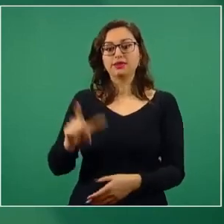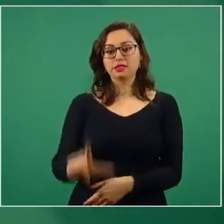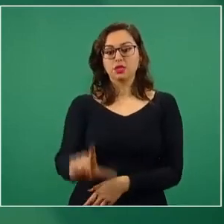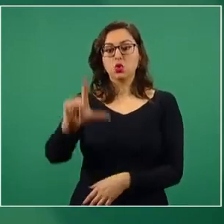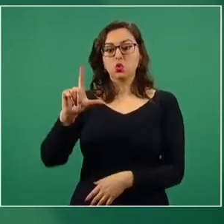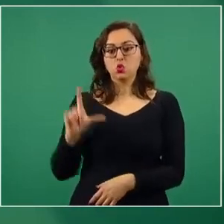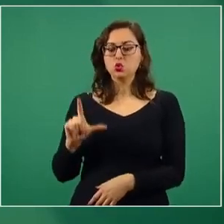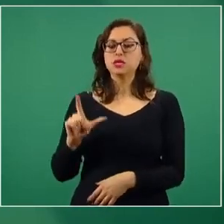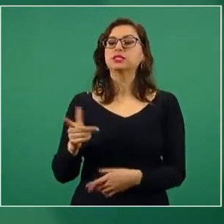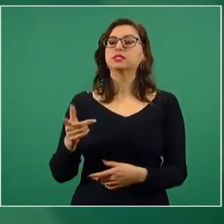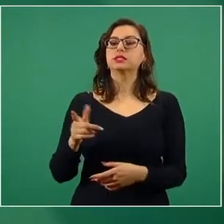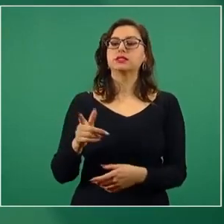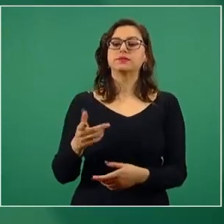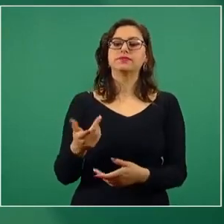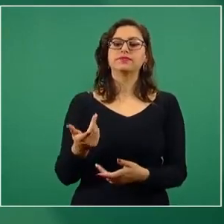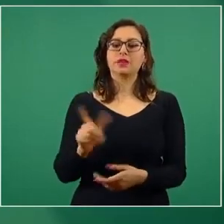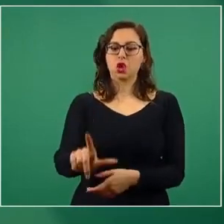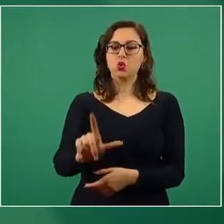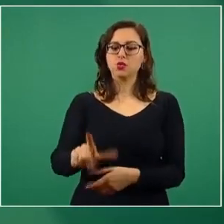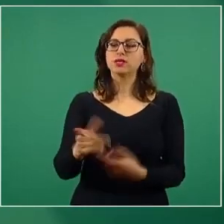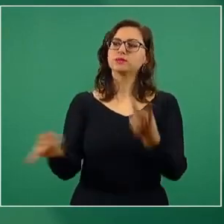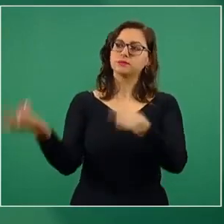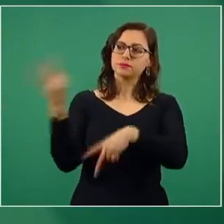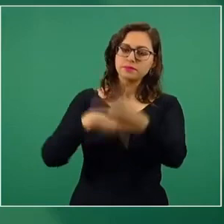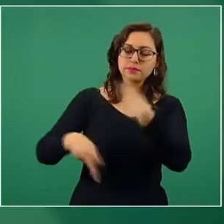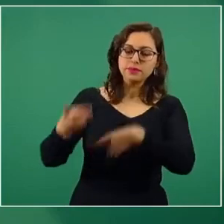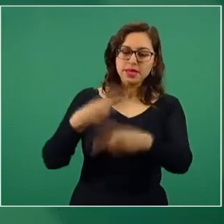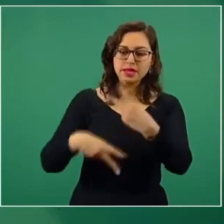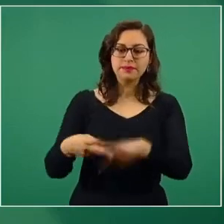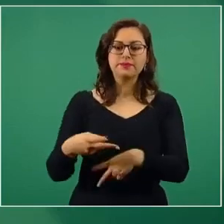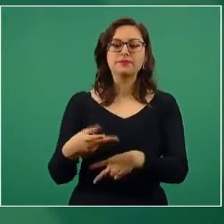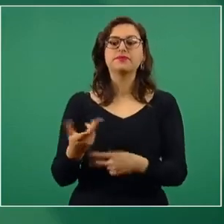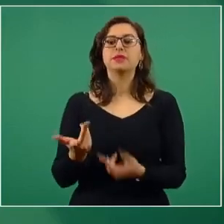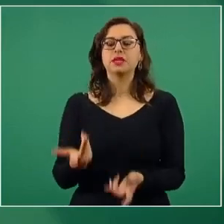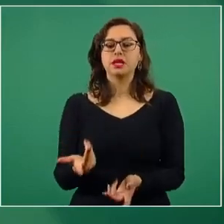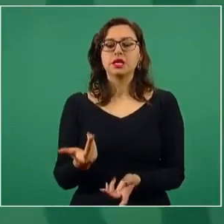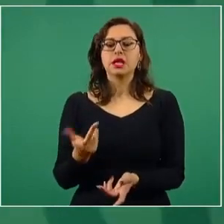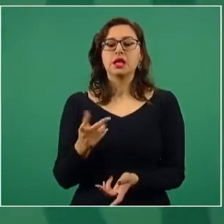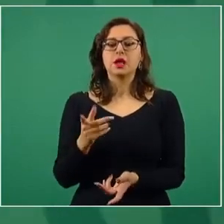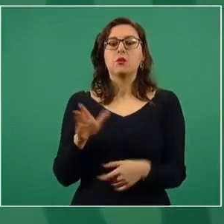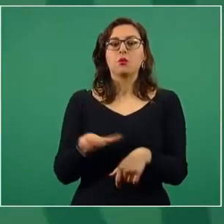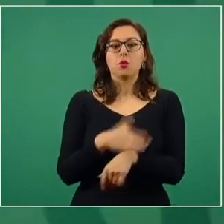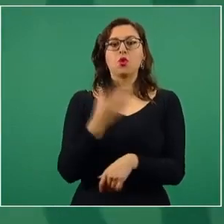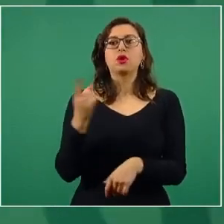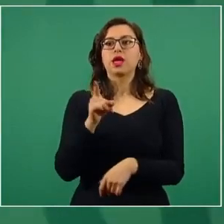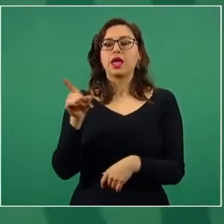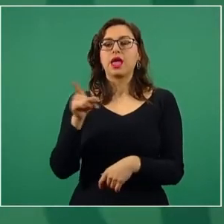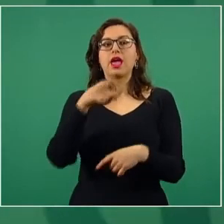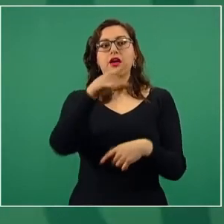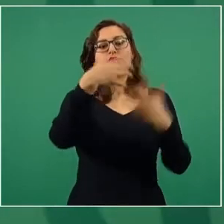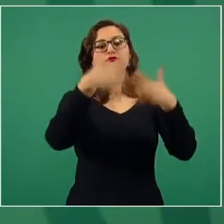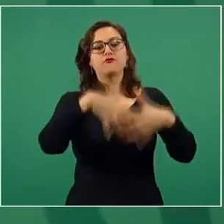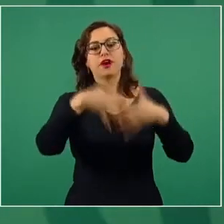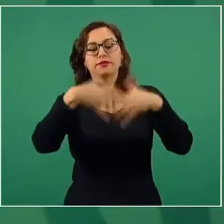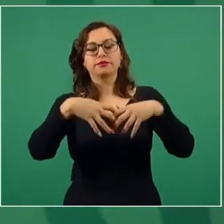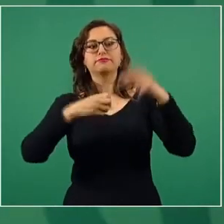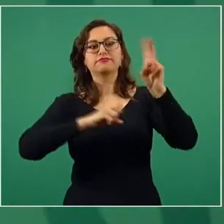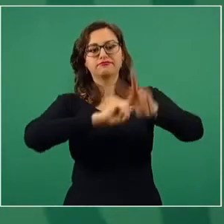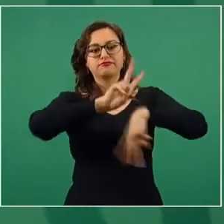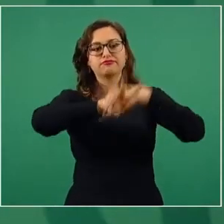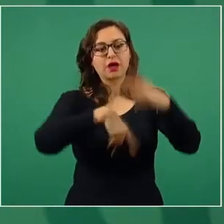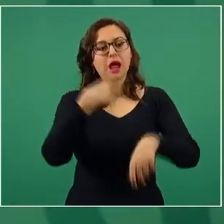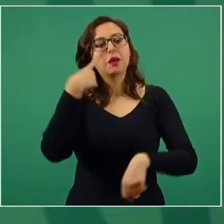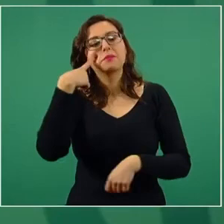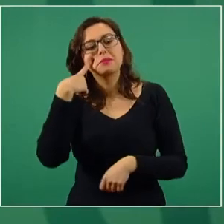y va a estar en una fábrica de envasado de la